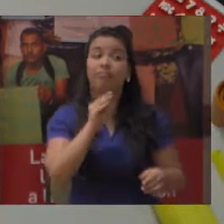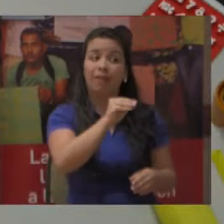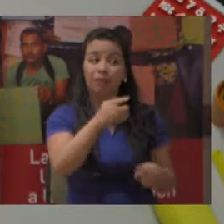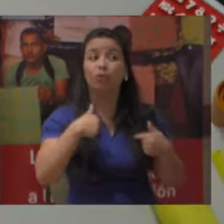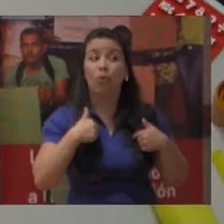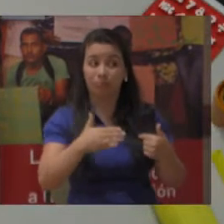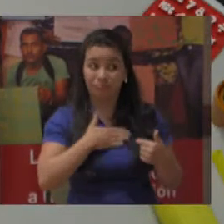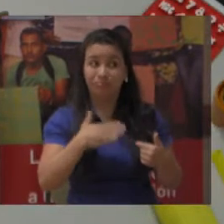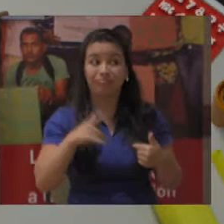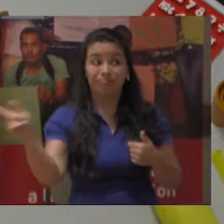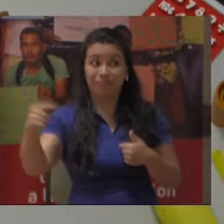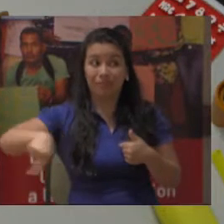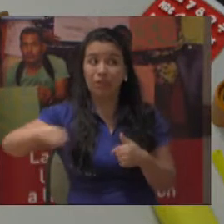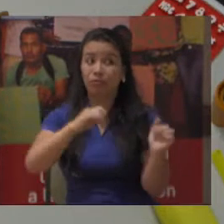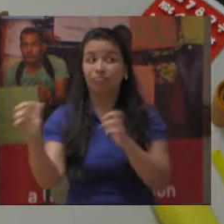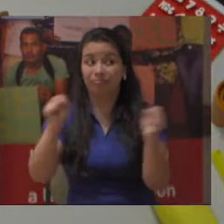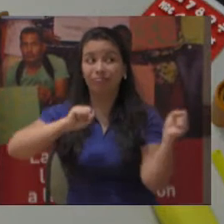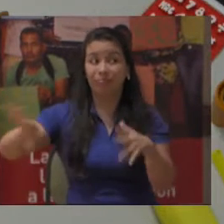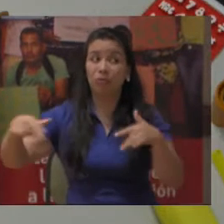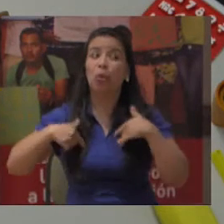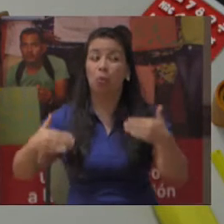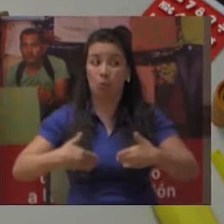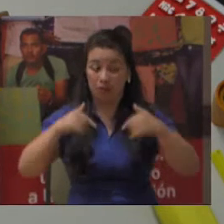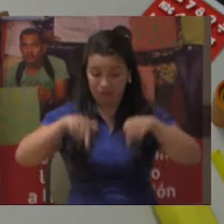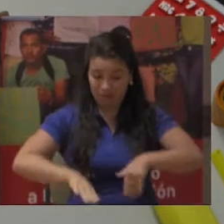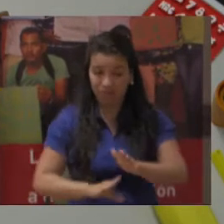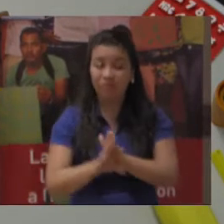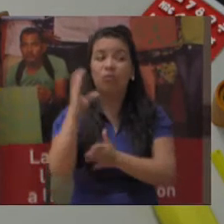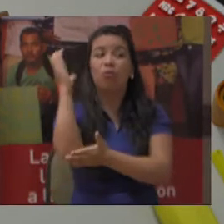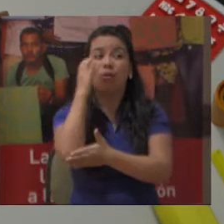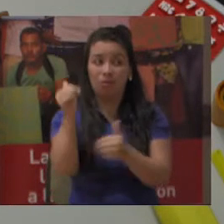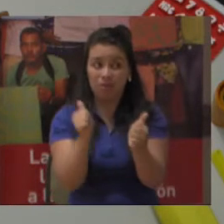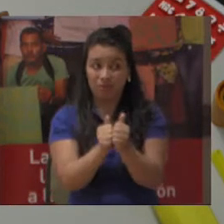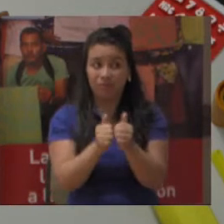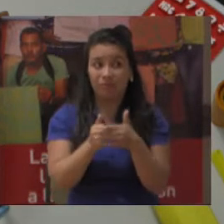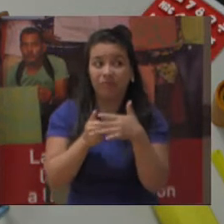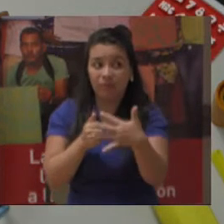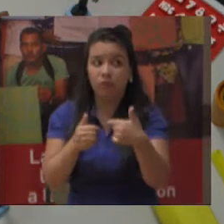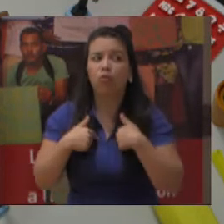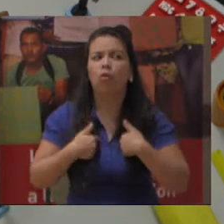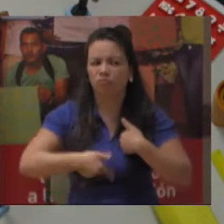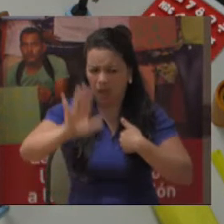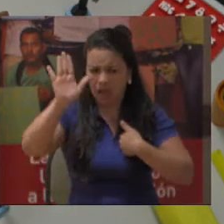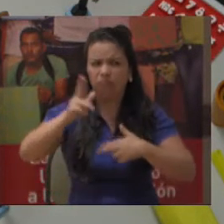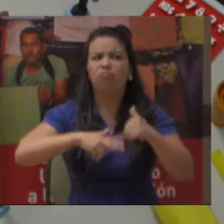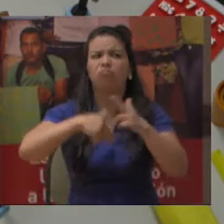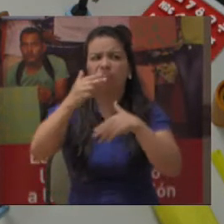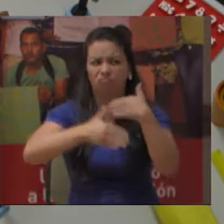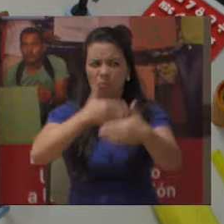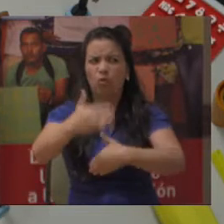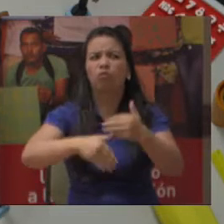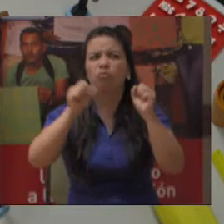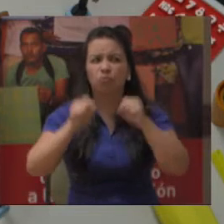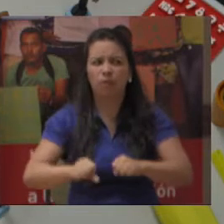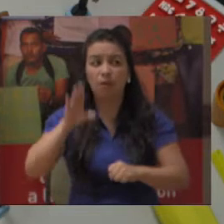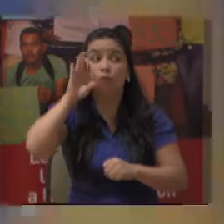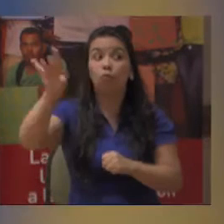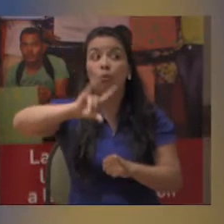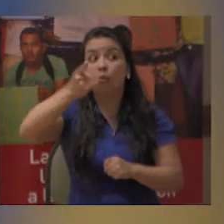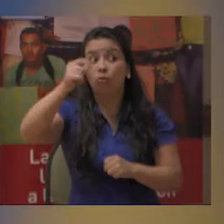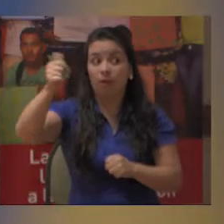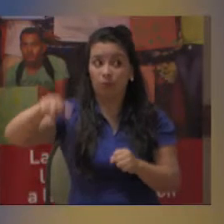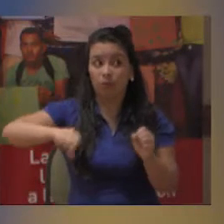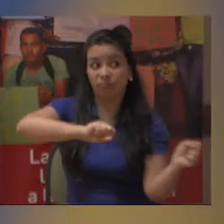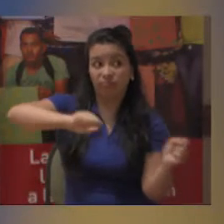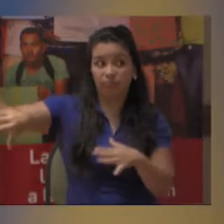para contribuir en la construcción de paz de nuestro país. Y con mi apoyo al acompañamiento post, contribuir a que el proceso sea aún mejor para que los que en el futuro se desmovilicen.